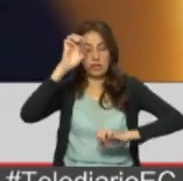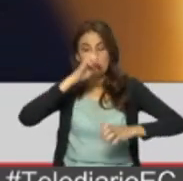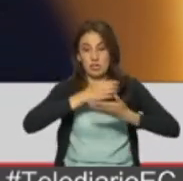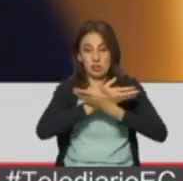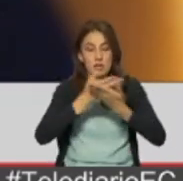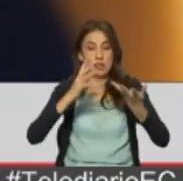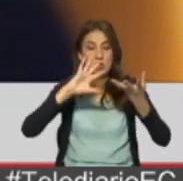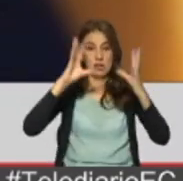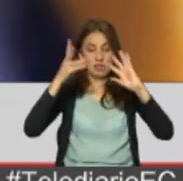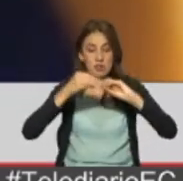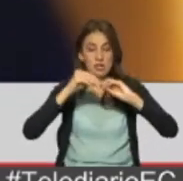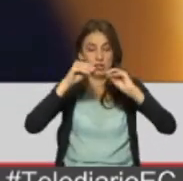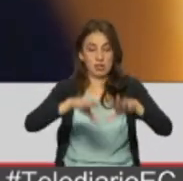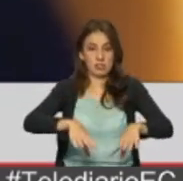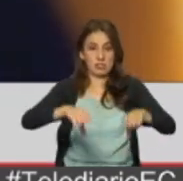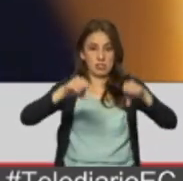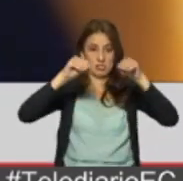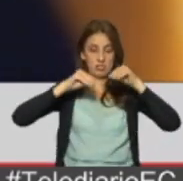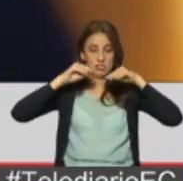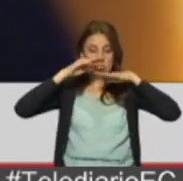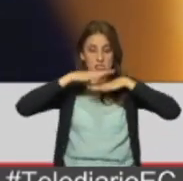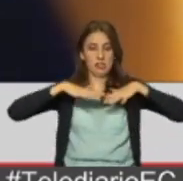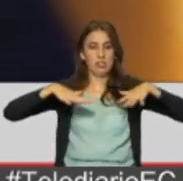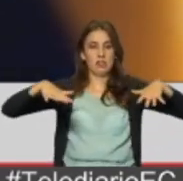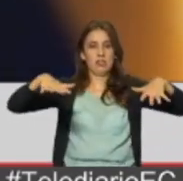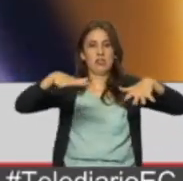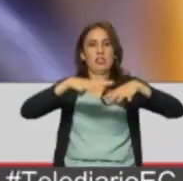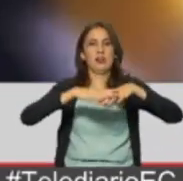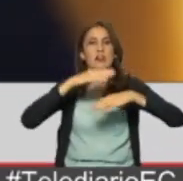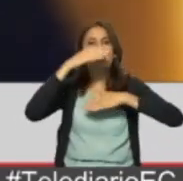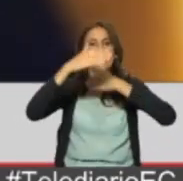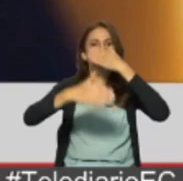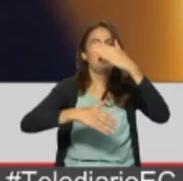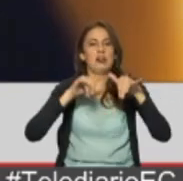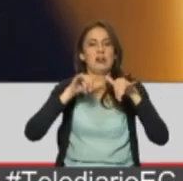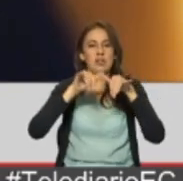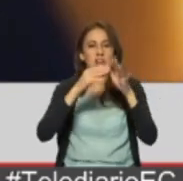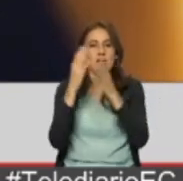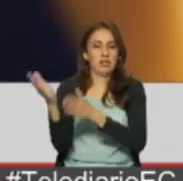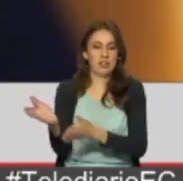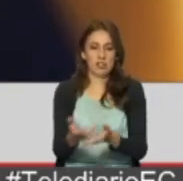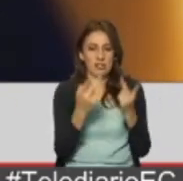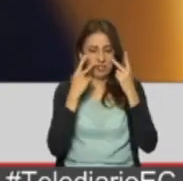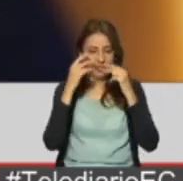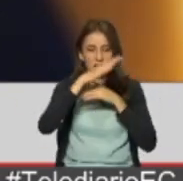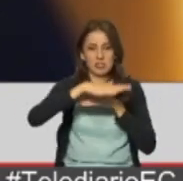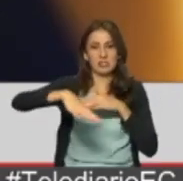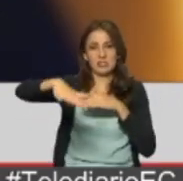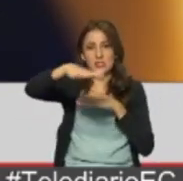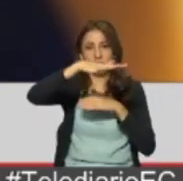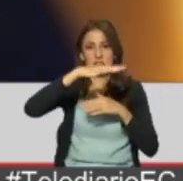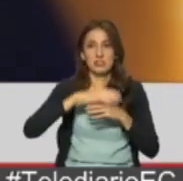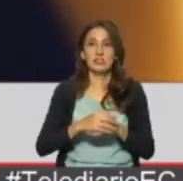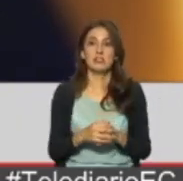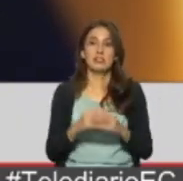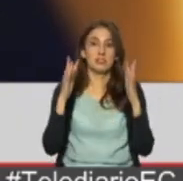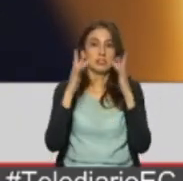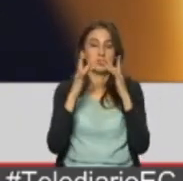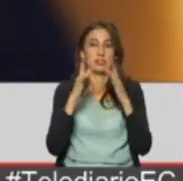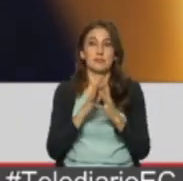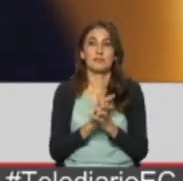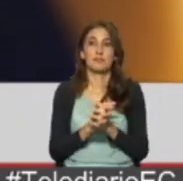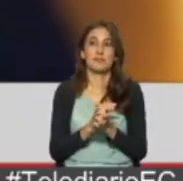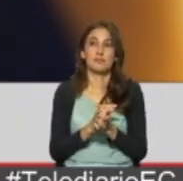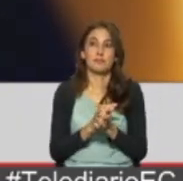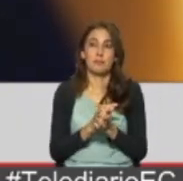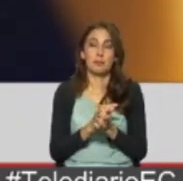el gobierno chino en aras de prevenir un contagio global o de contenerlo en la medida de lo posible. Embajador Larrea,